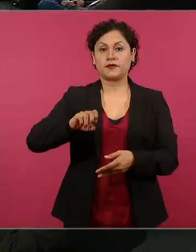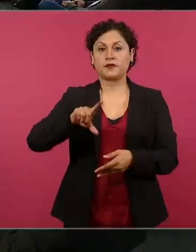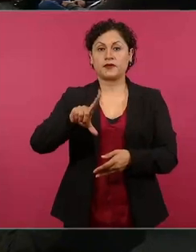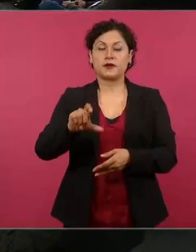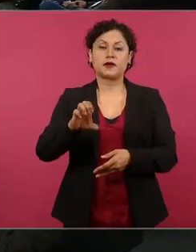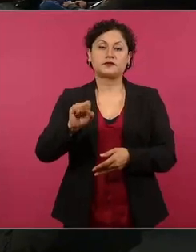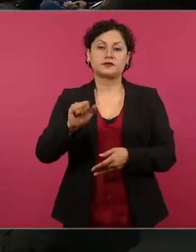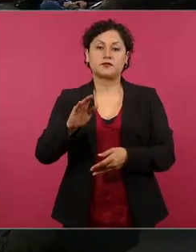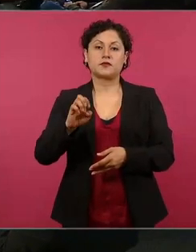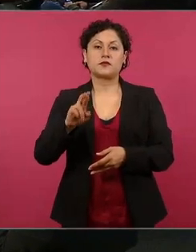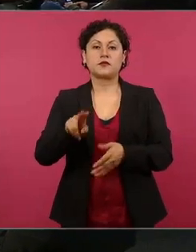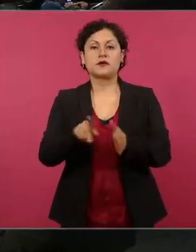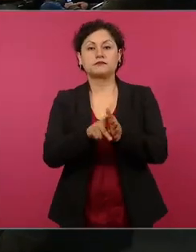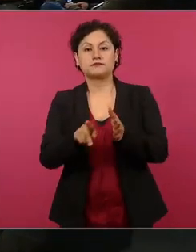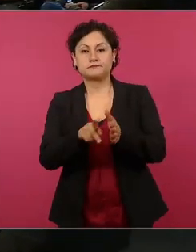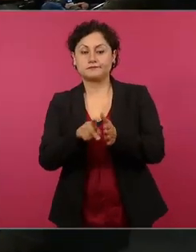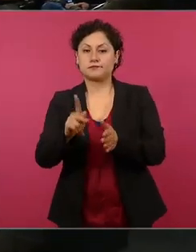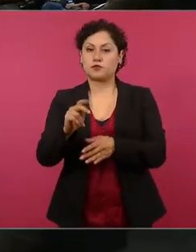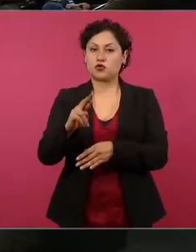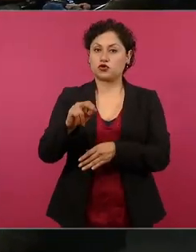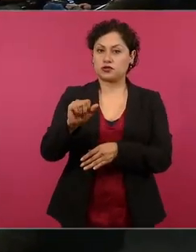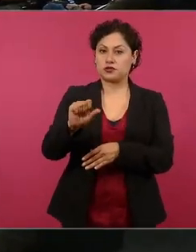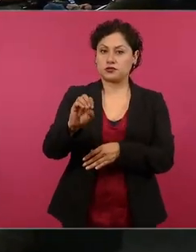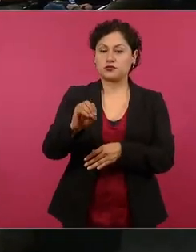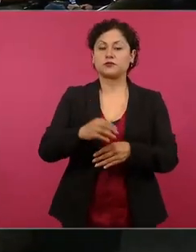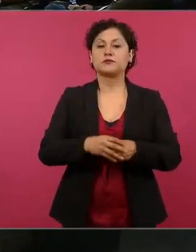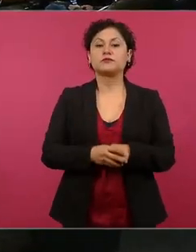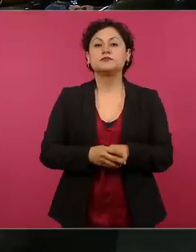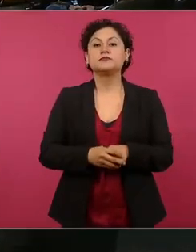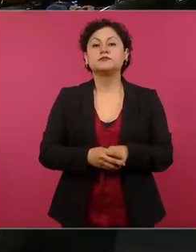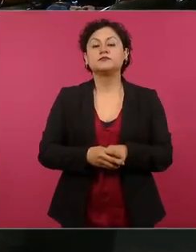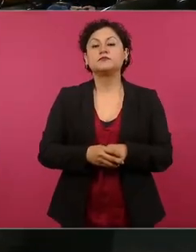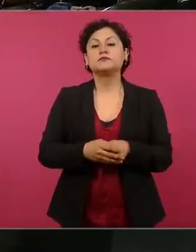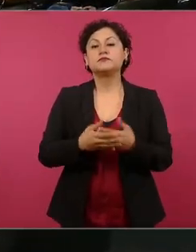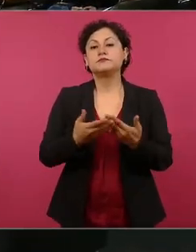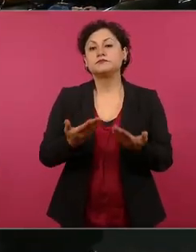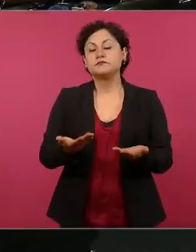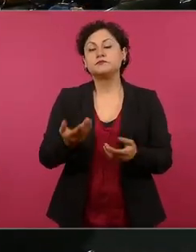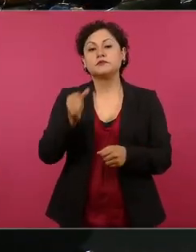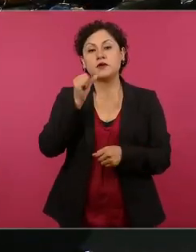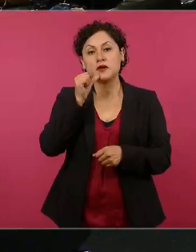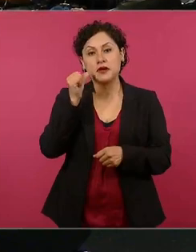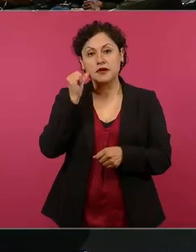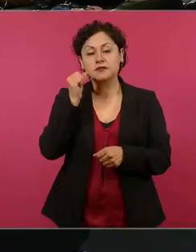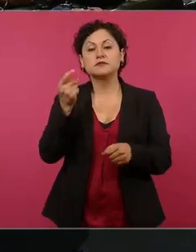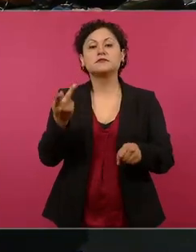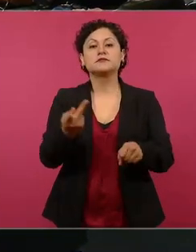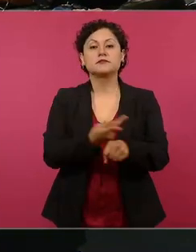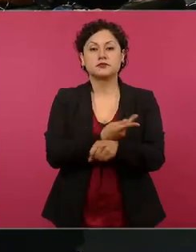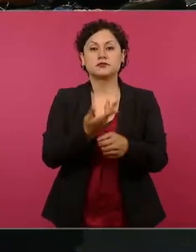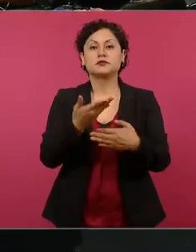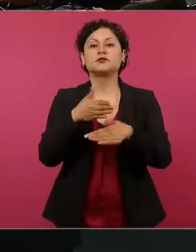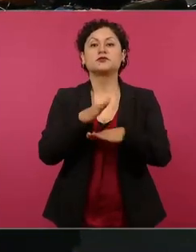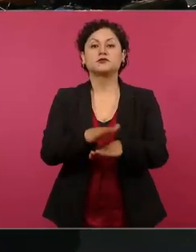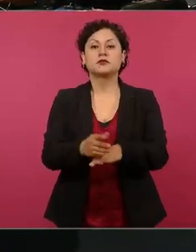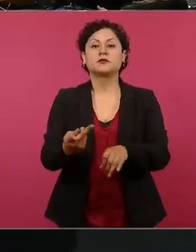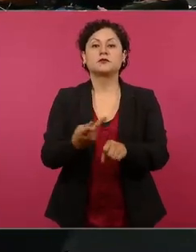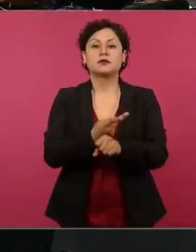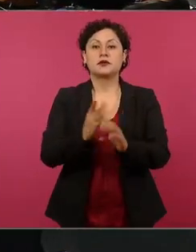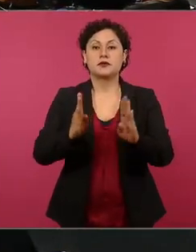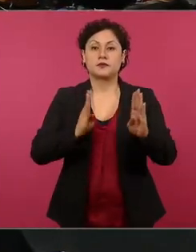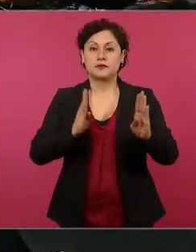Primero preguntarle sobre lo que sucedió el fin de semana en torno a al cambio de medida cautelar a